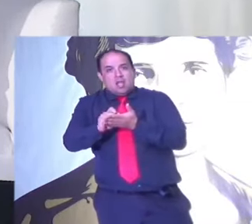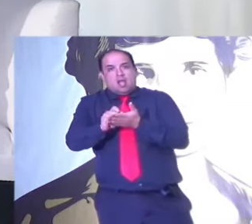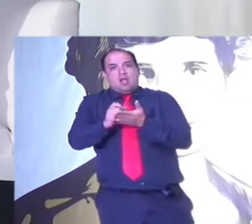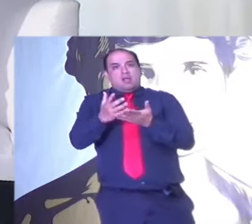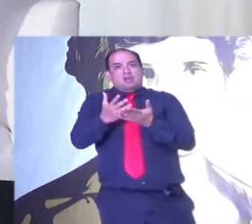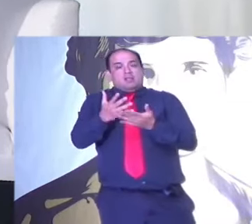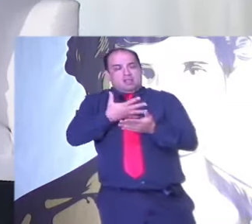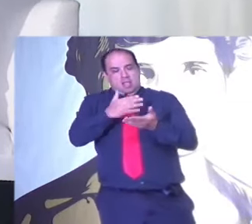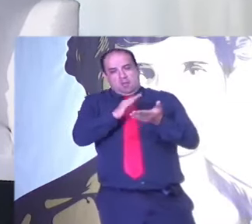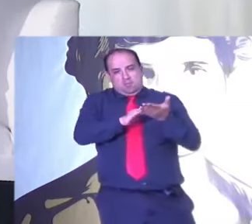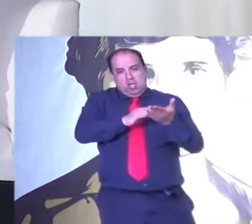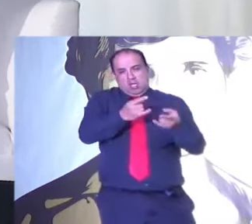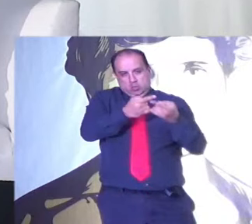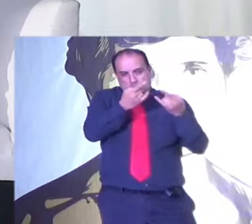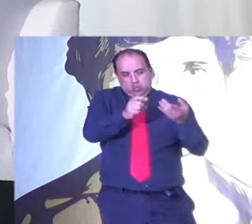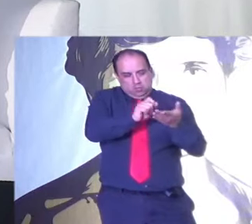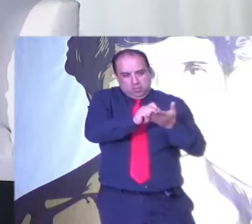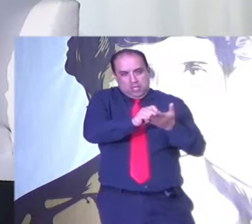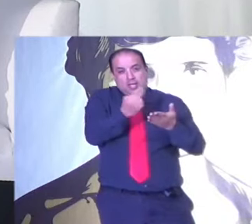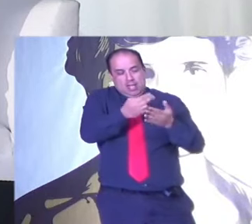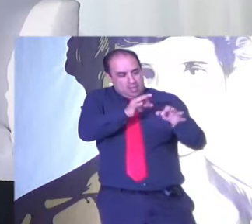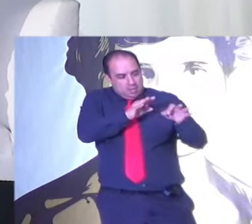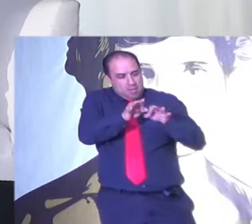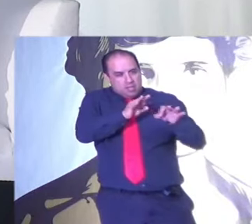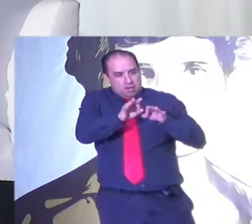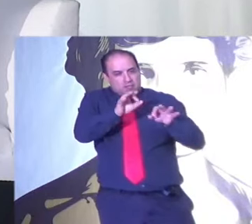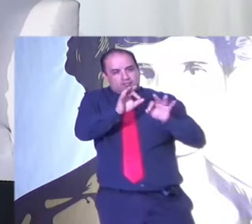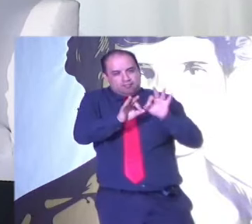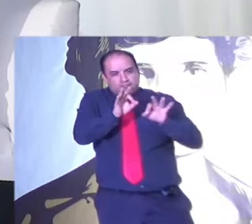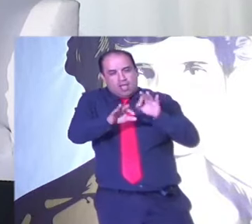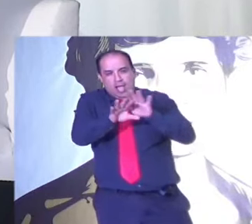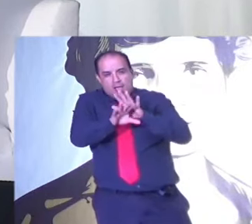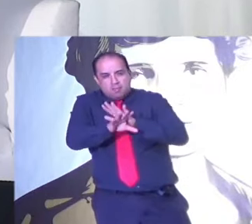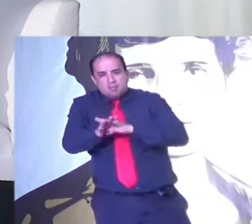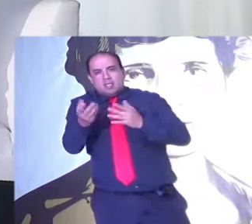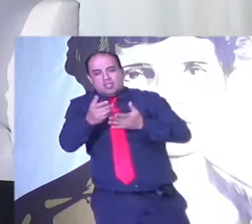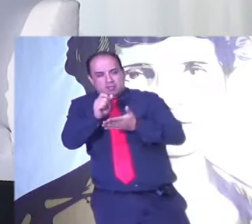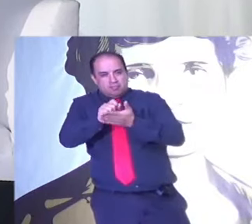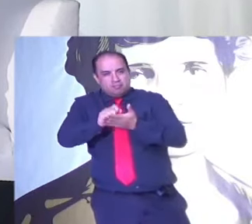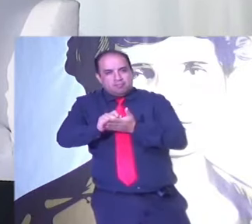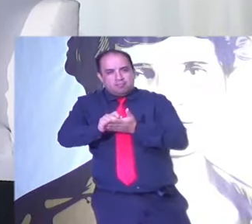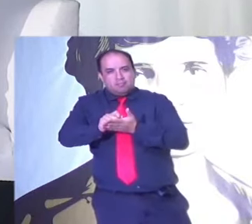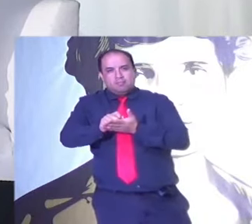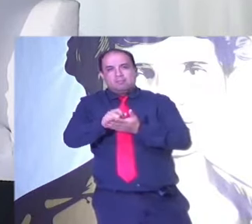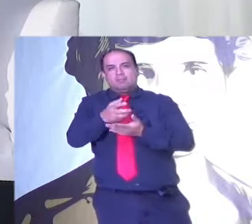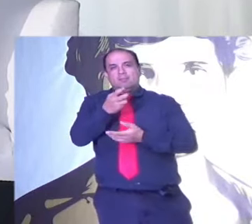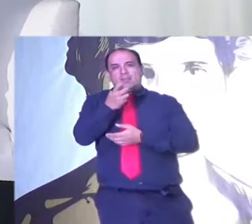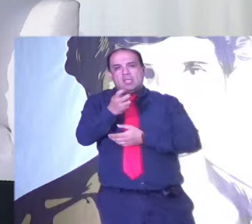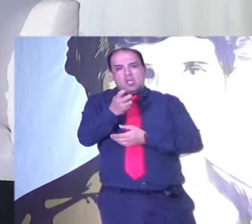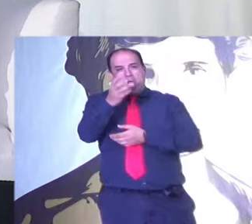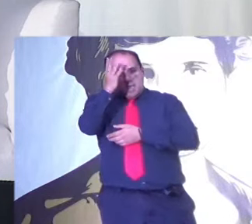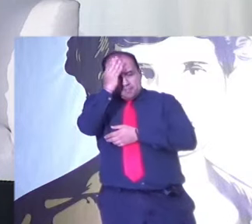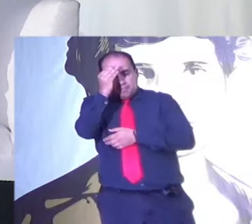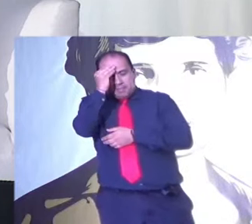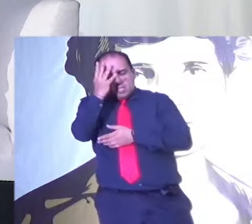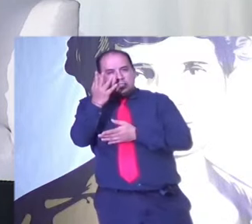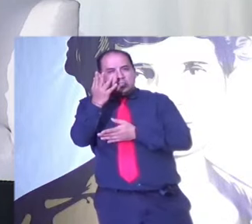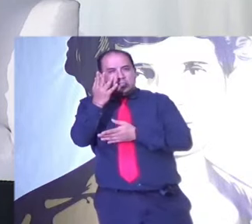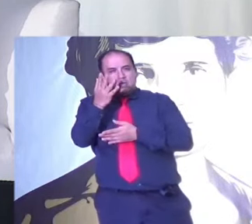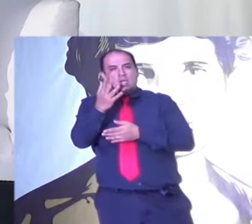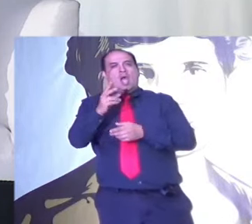primer borrador de cuento que uno tiene que trabajar y hacer cambios, ¿no? Y es lo que he aprendido yo a lo largo